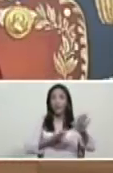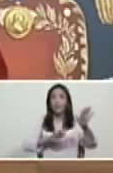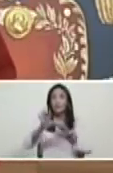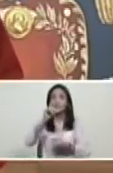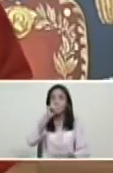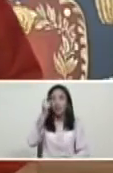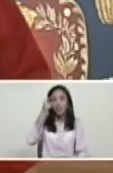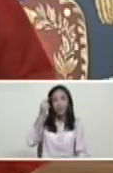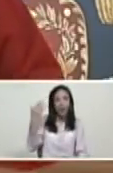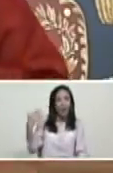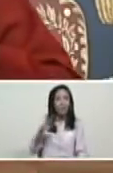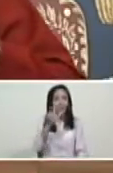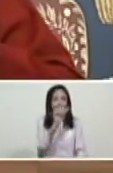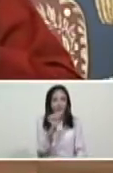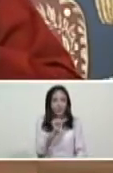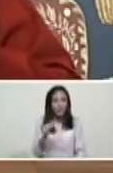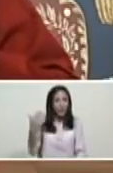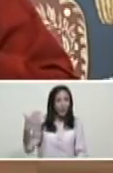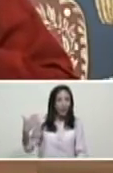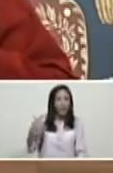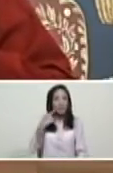días, 3 semanas,